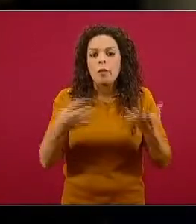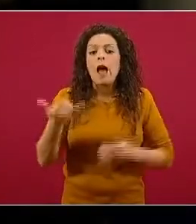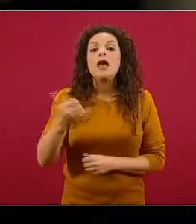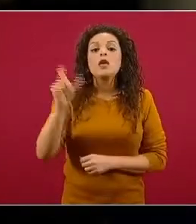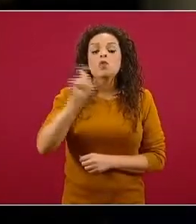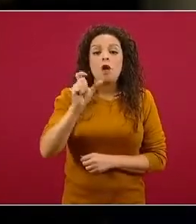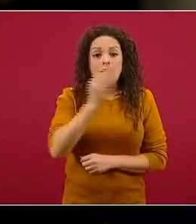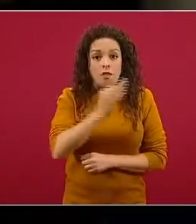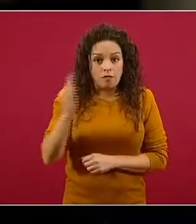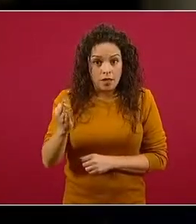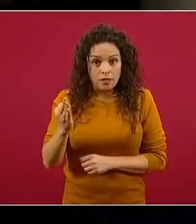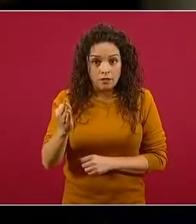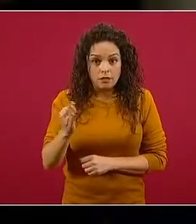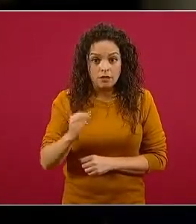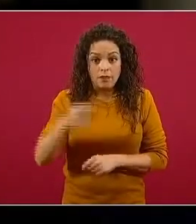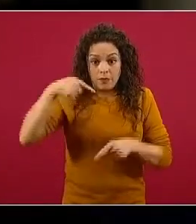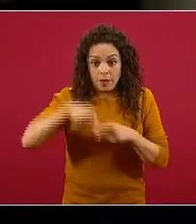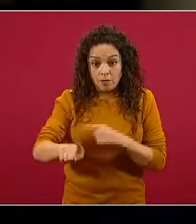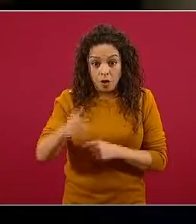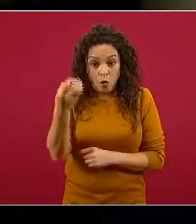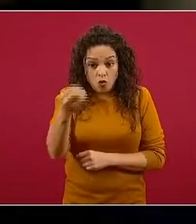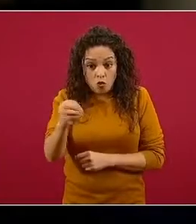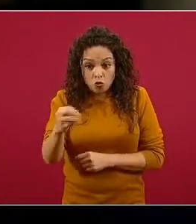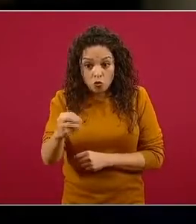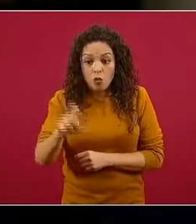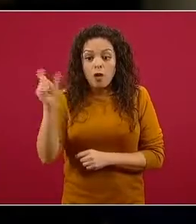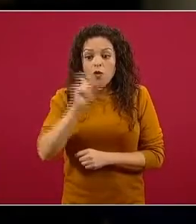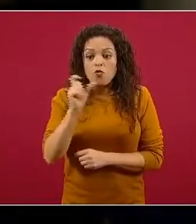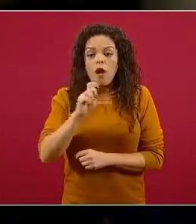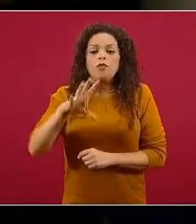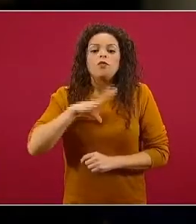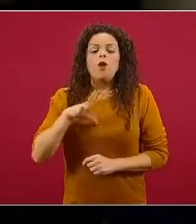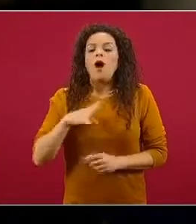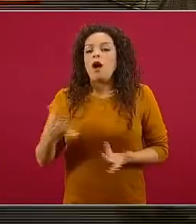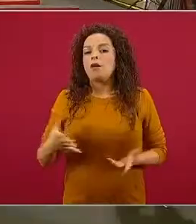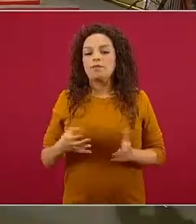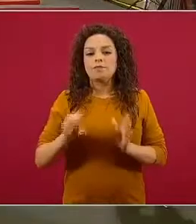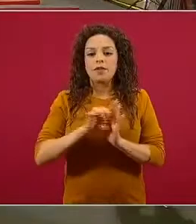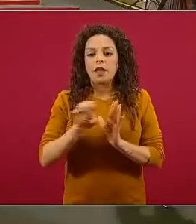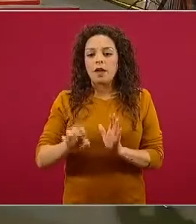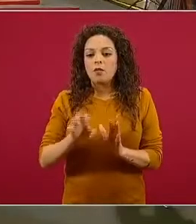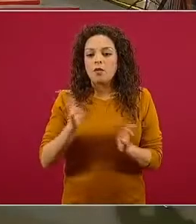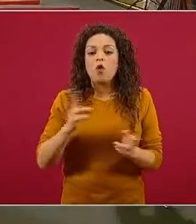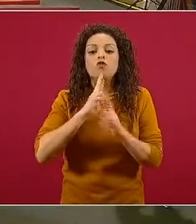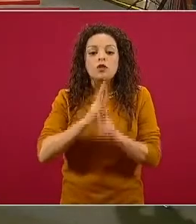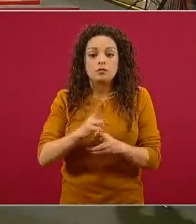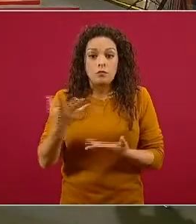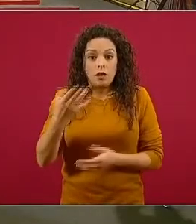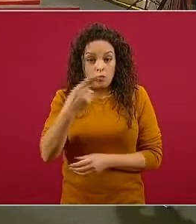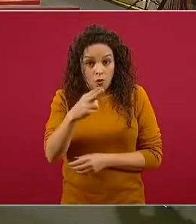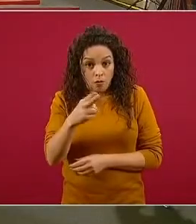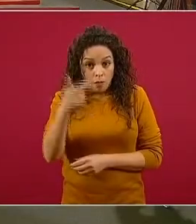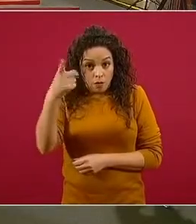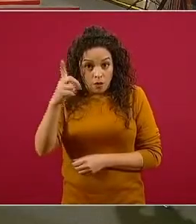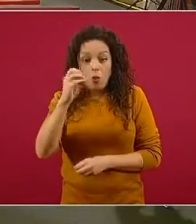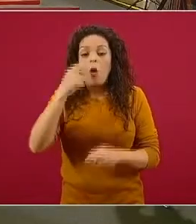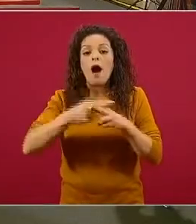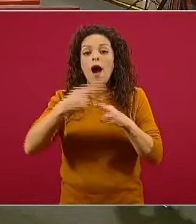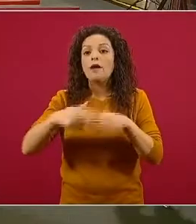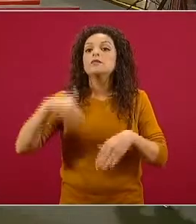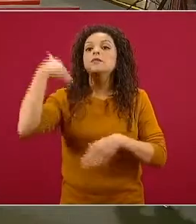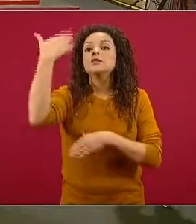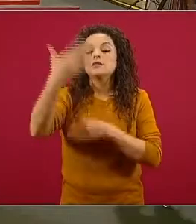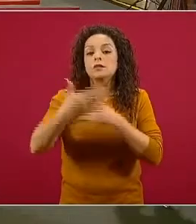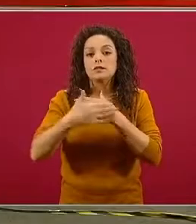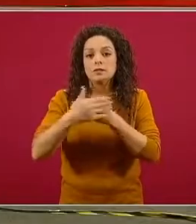en octubre estas pruebas inician, pues ¿cuándo habría, digamos, un resultado? ¿Noviembre, diciembre o hasta enero?